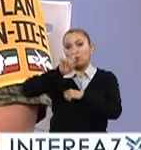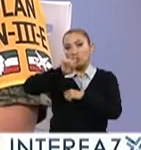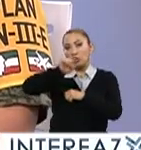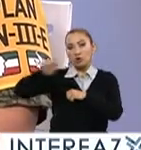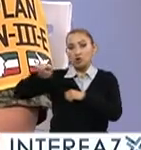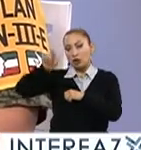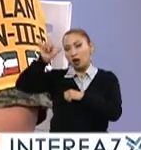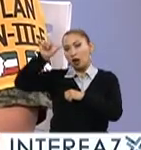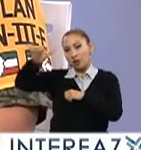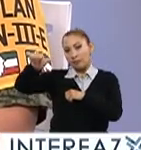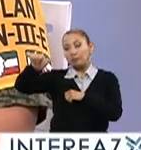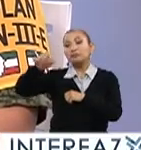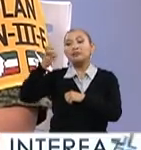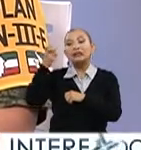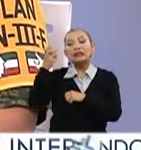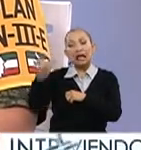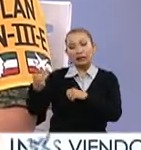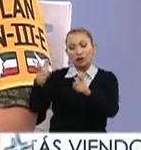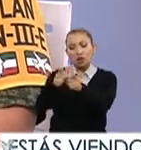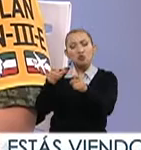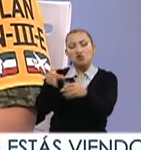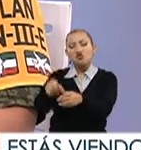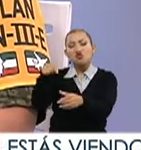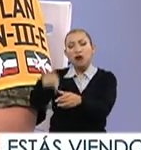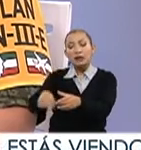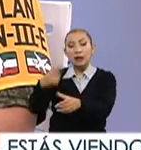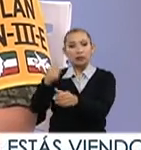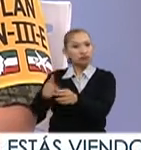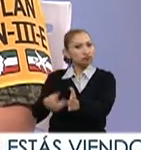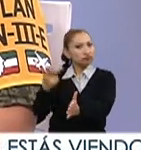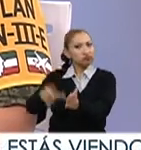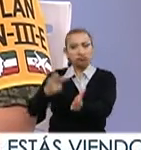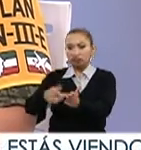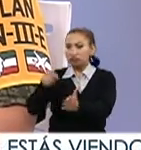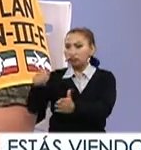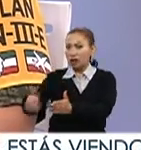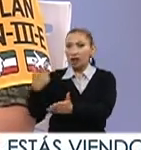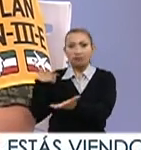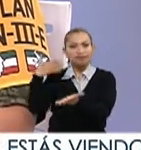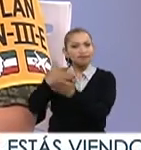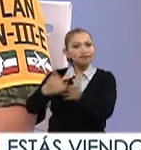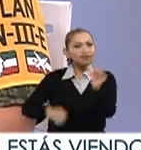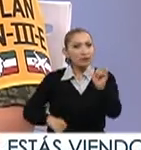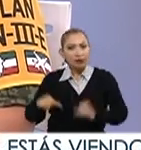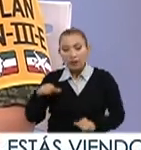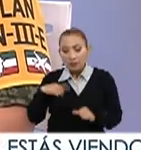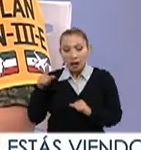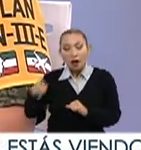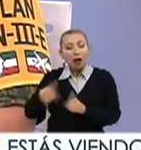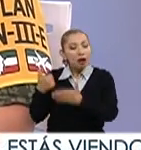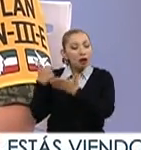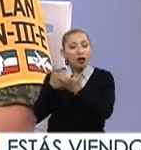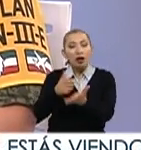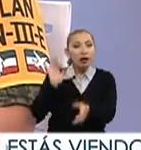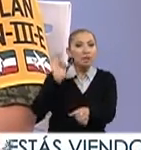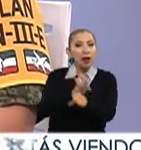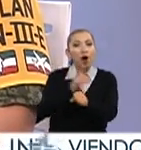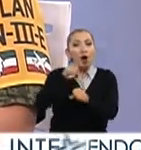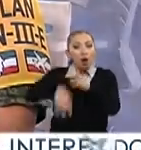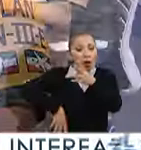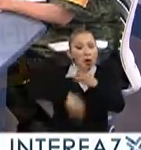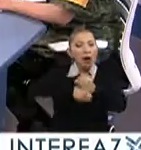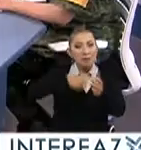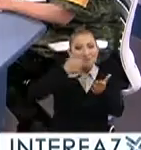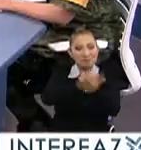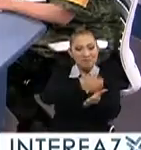1-A. Esta fuerza actúa de manera permanente y actúa con la finalidad de fortalecer o